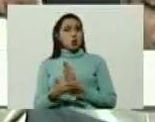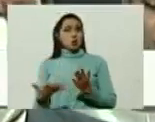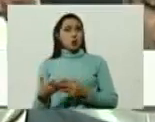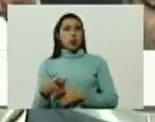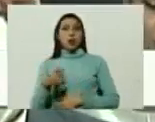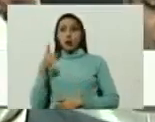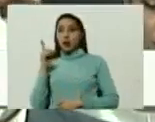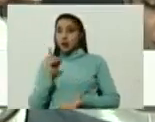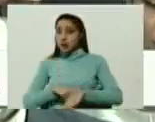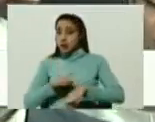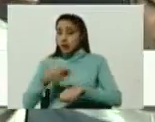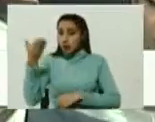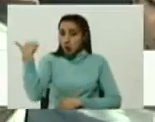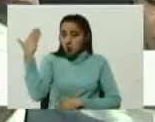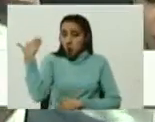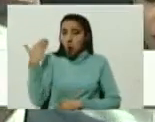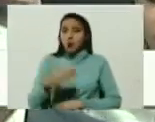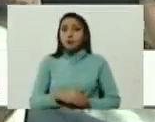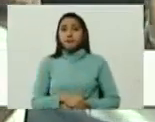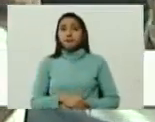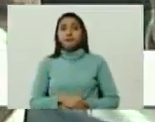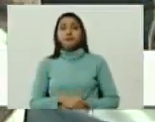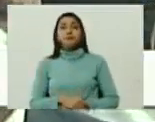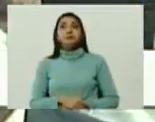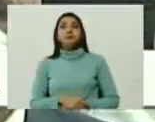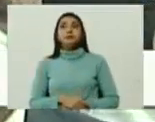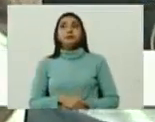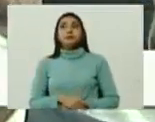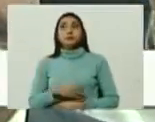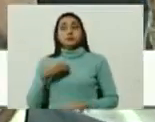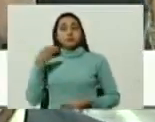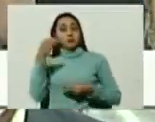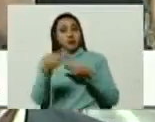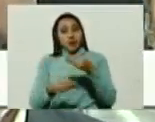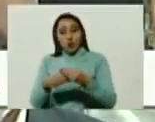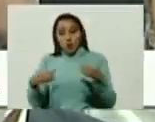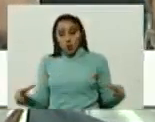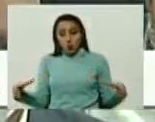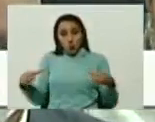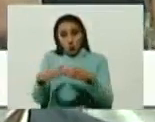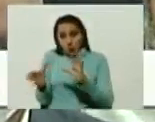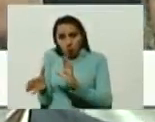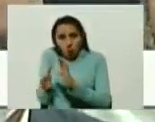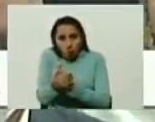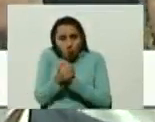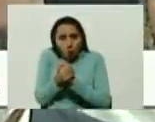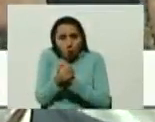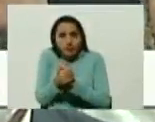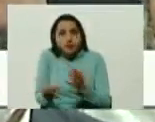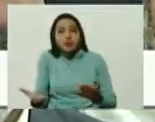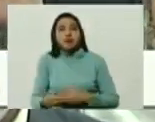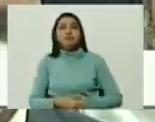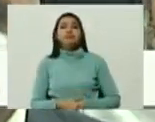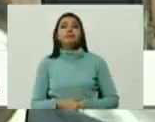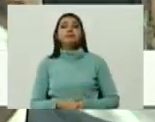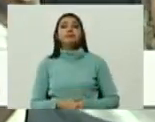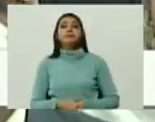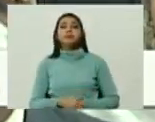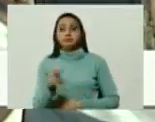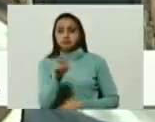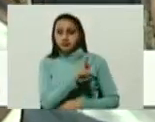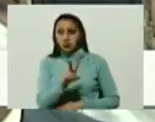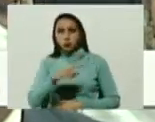para esa fecha que se ha constituido un grupo de amistad de venezuela y la